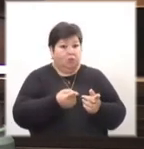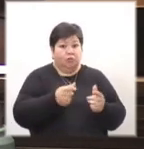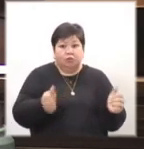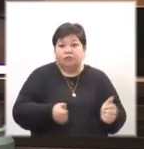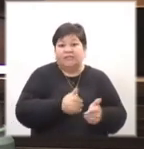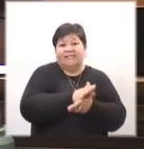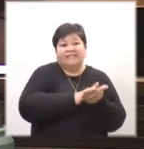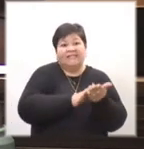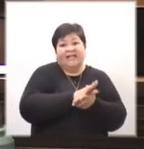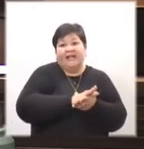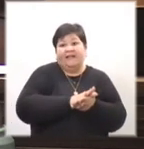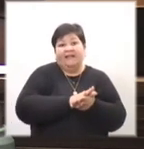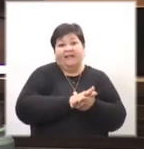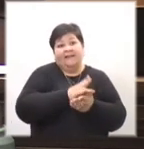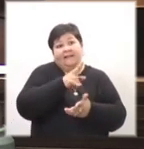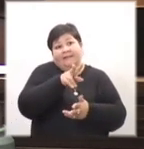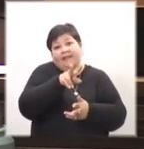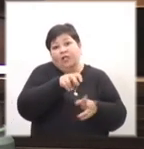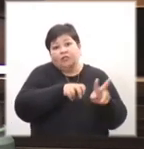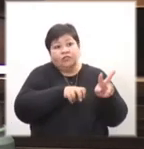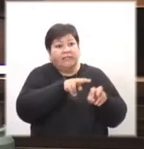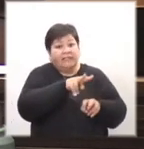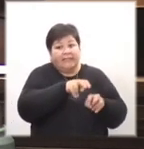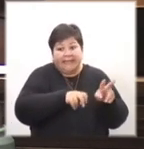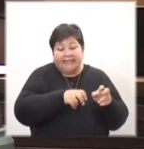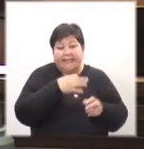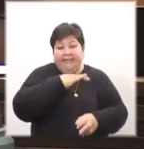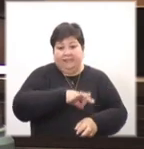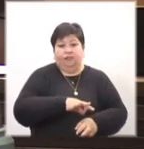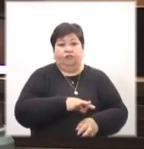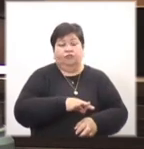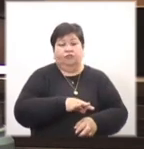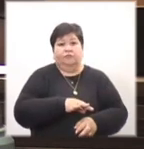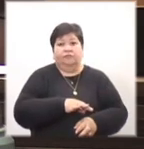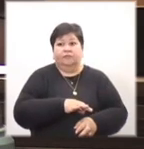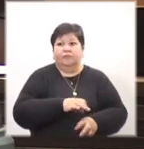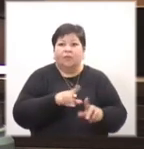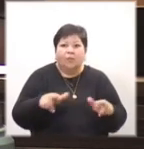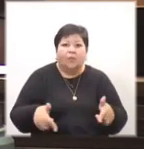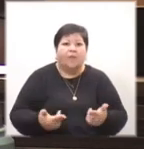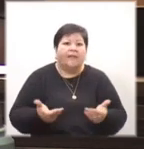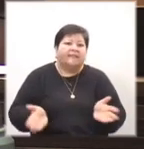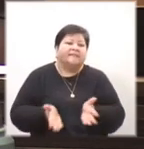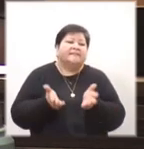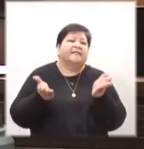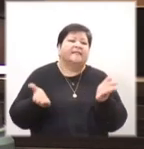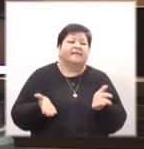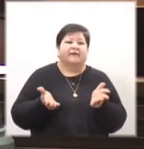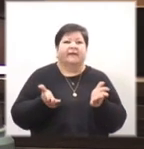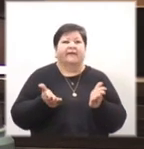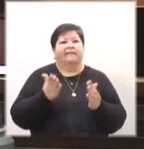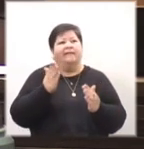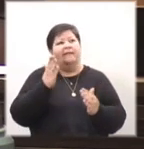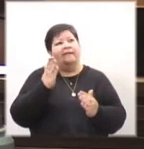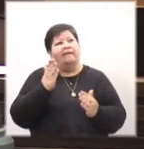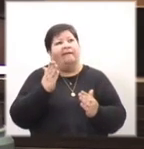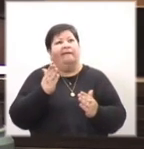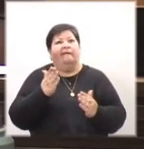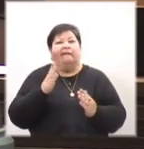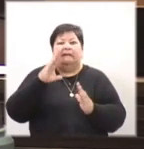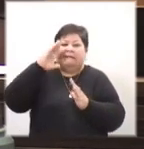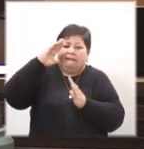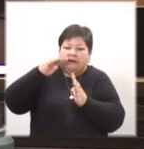los ingresos. No hay ninguna iniciativa que permita reducir las inequidades existentes, como las que surgen